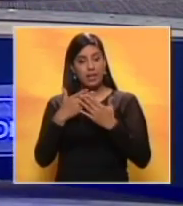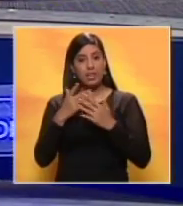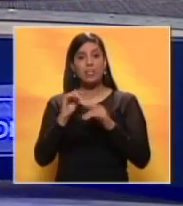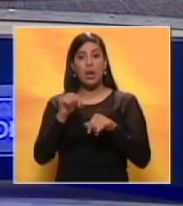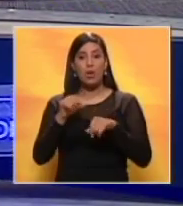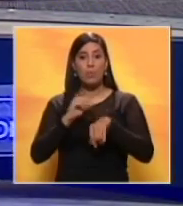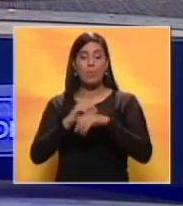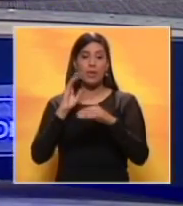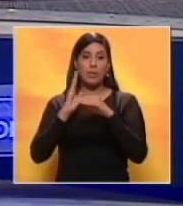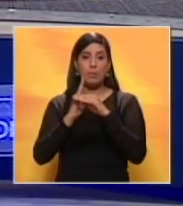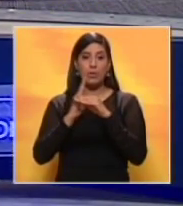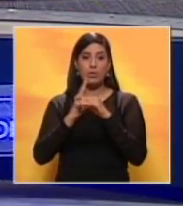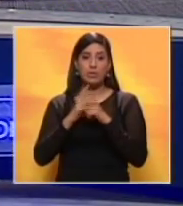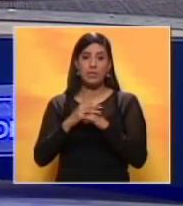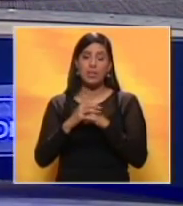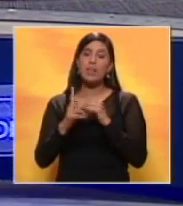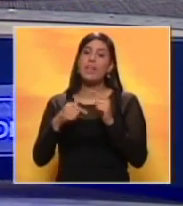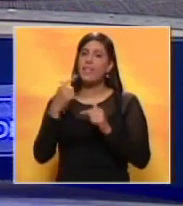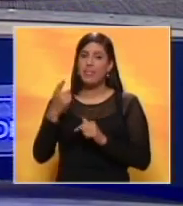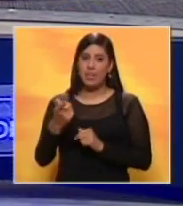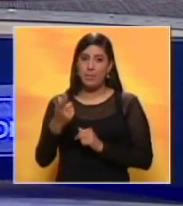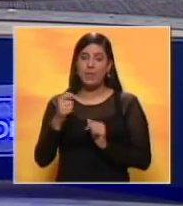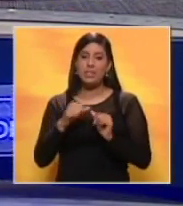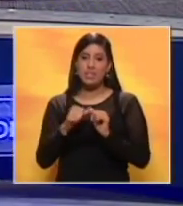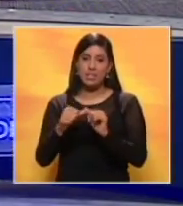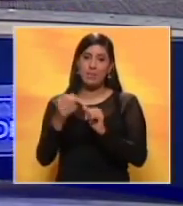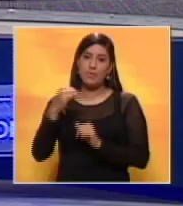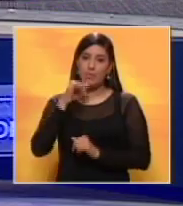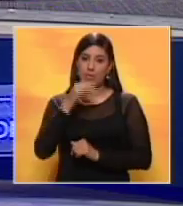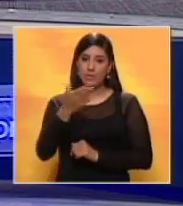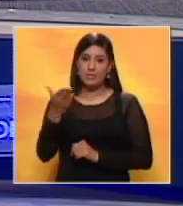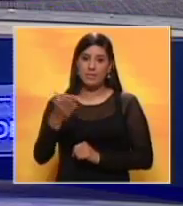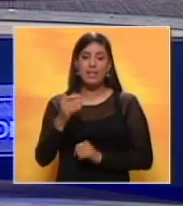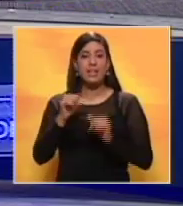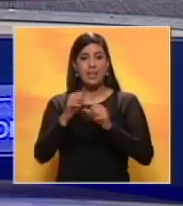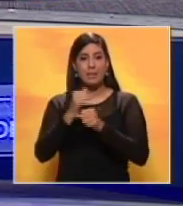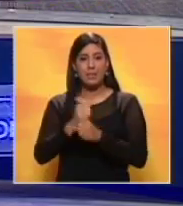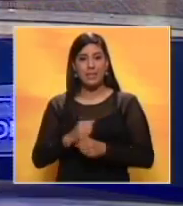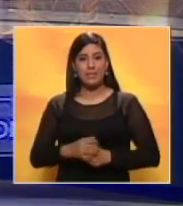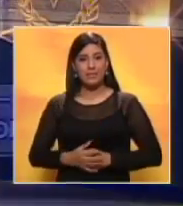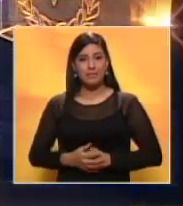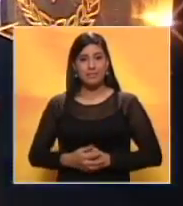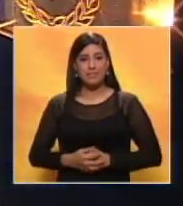Santiago. Es momento de hacer una nueva pausa. Al regreso continuamos con más información. Quédense allí.